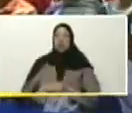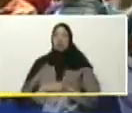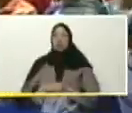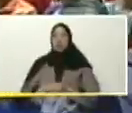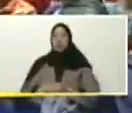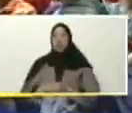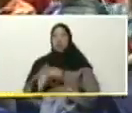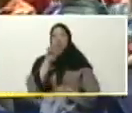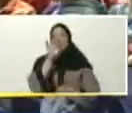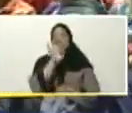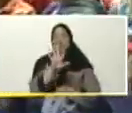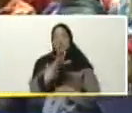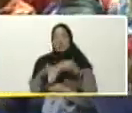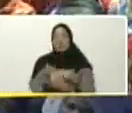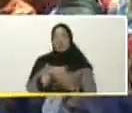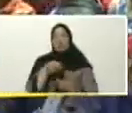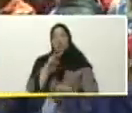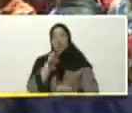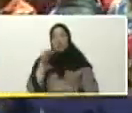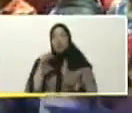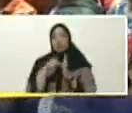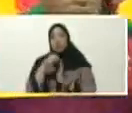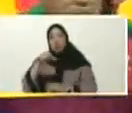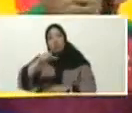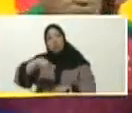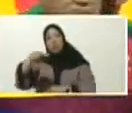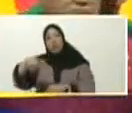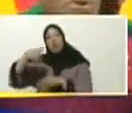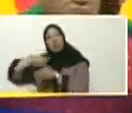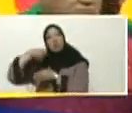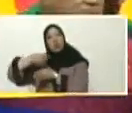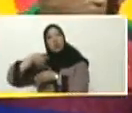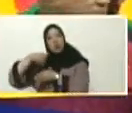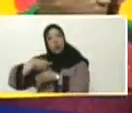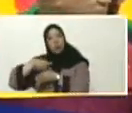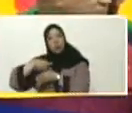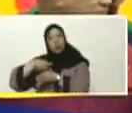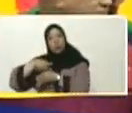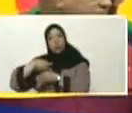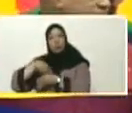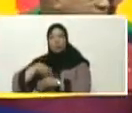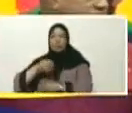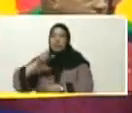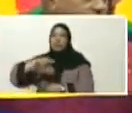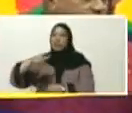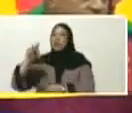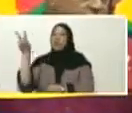Más de 5.200.000 venezolanos salieron a votar.